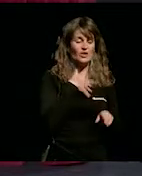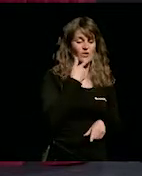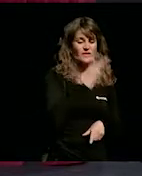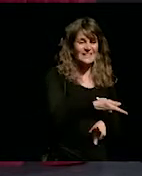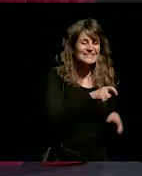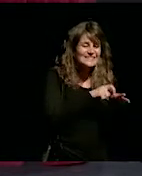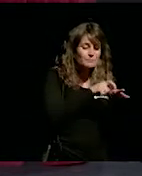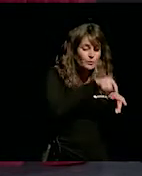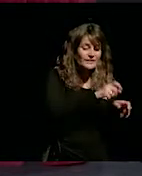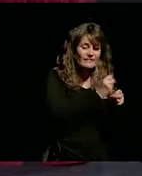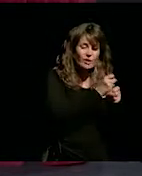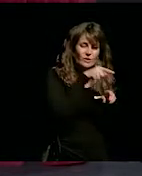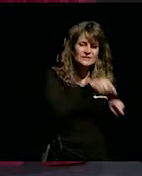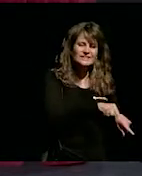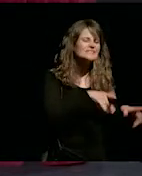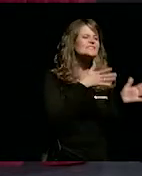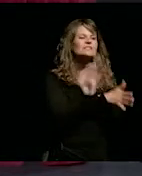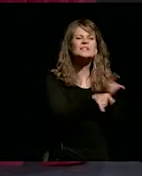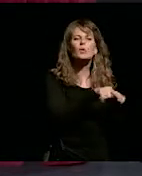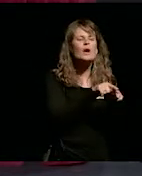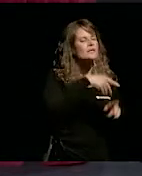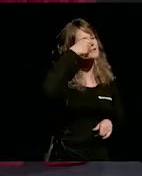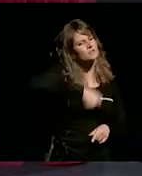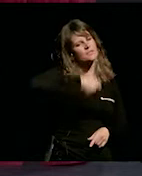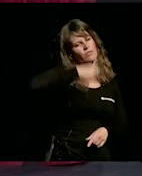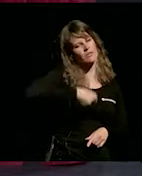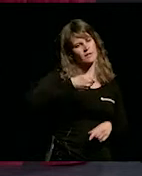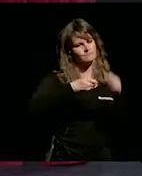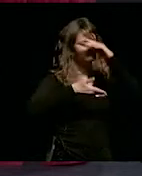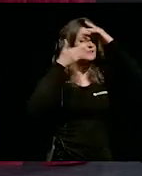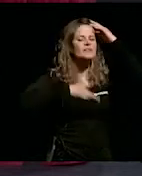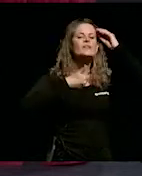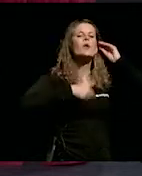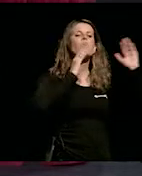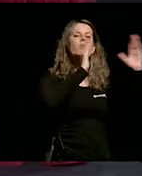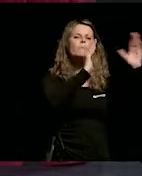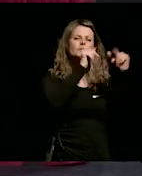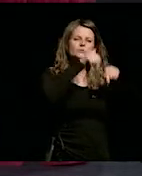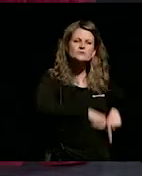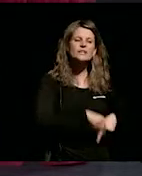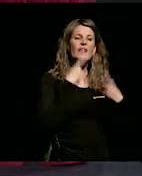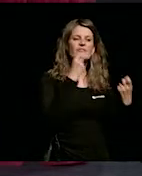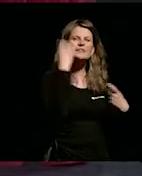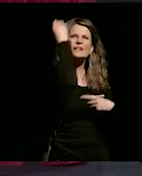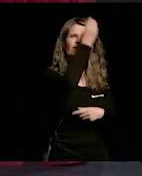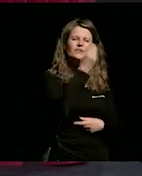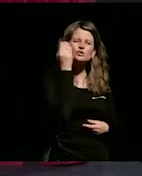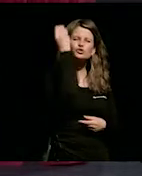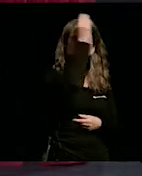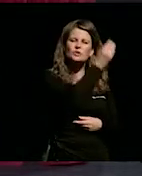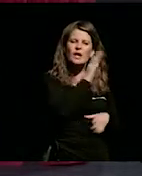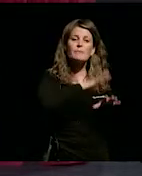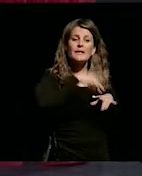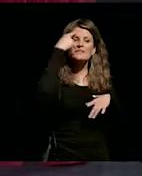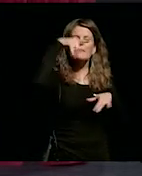decir es que este tipo de trabajo es totalmente esencial en este momento. Necesitamos reflexionar, estar ahí para